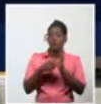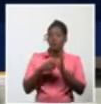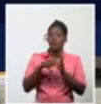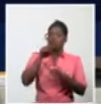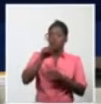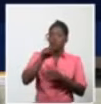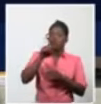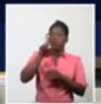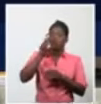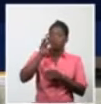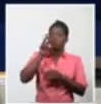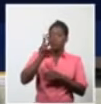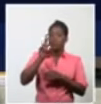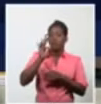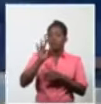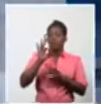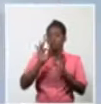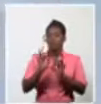1.182.433 casos,